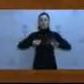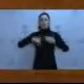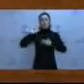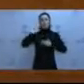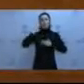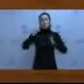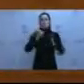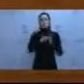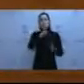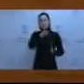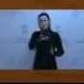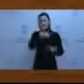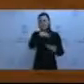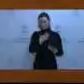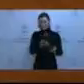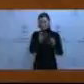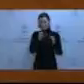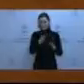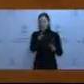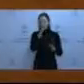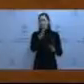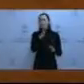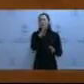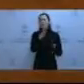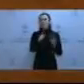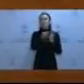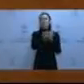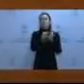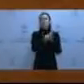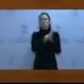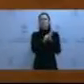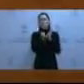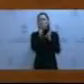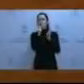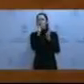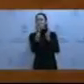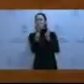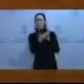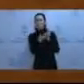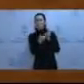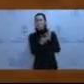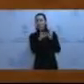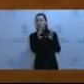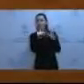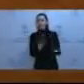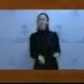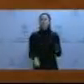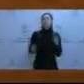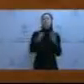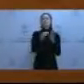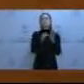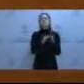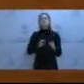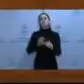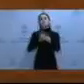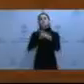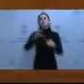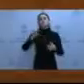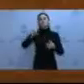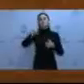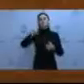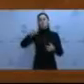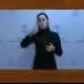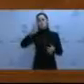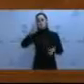2014, solo que con 2 artículos menos que introducen esta vez 2 disposiciones que se refieren directamente a SOGEPSA, y si esto